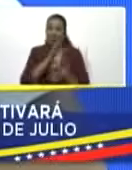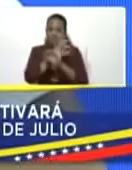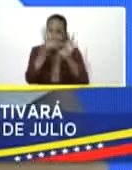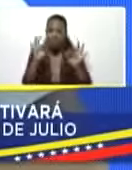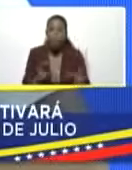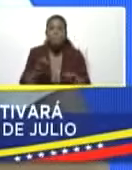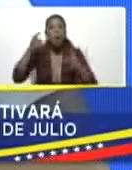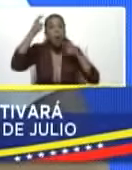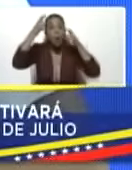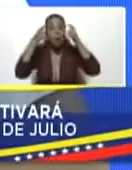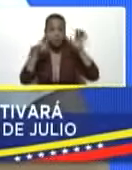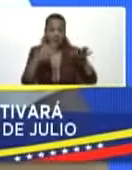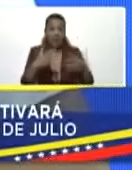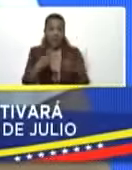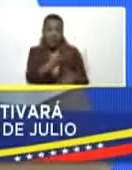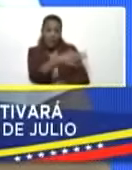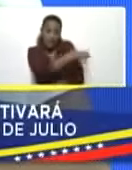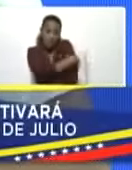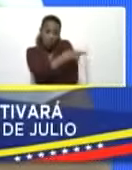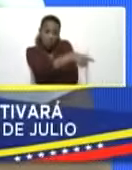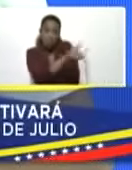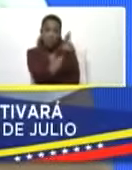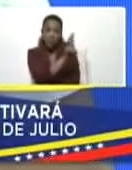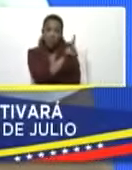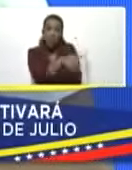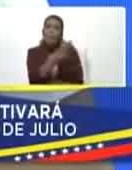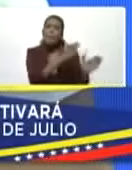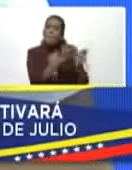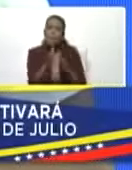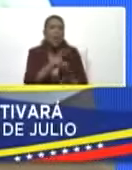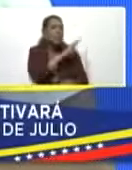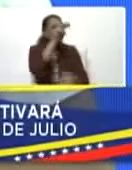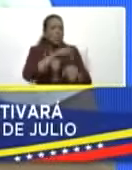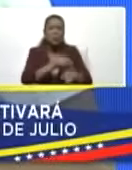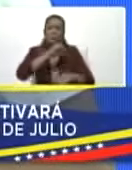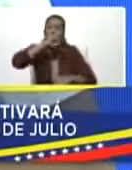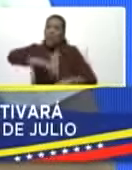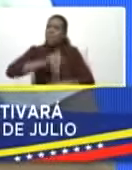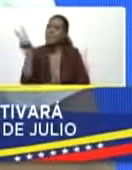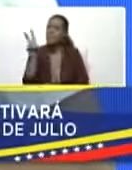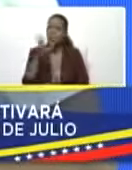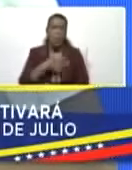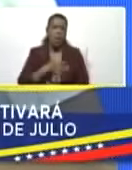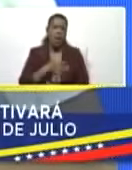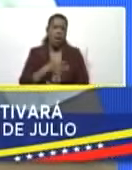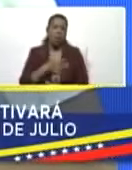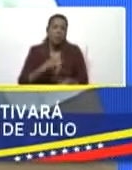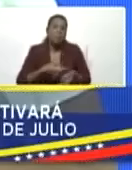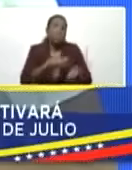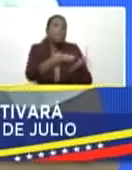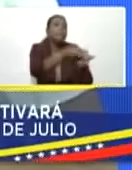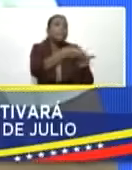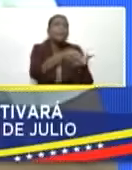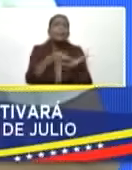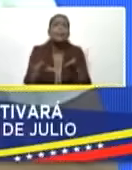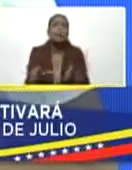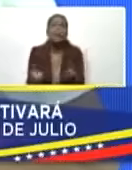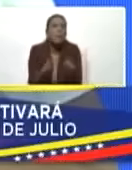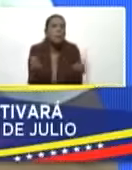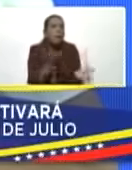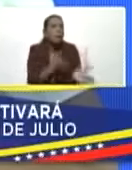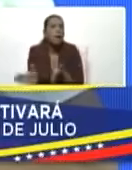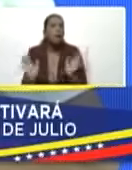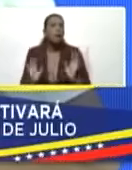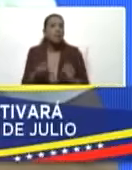esta oposición antivenezolana es que su programa no es nacionalista. Por eso es que usted dice que entregaron un papelito. Porque ¿qué programa van a tener?